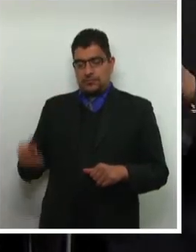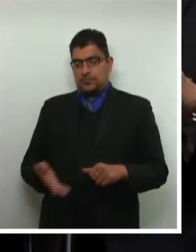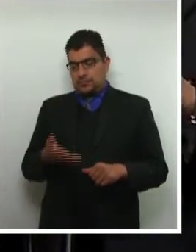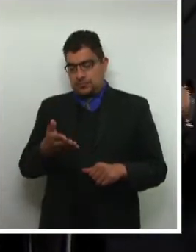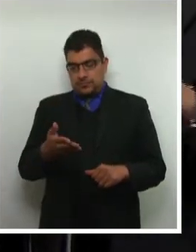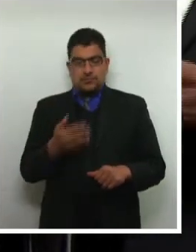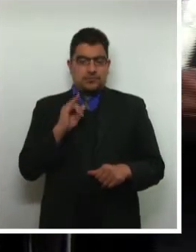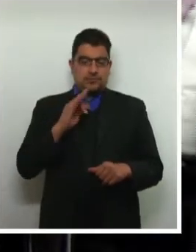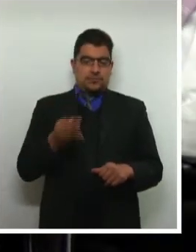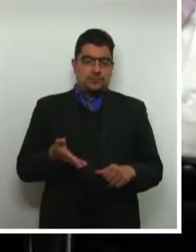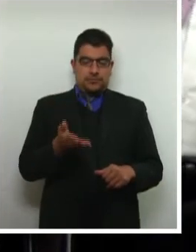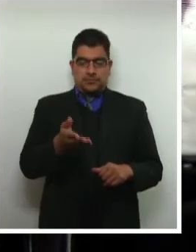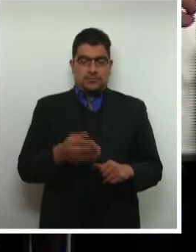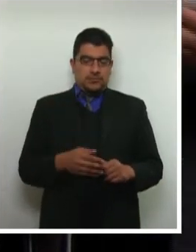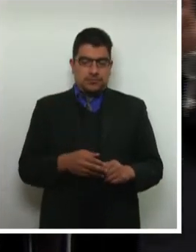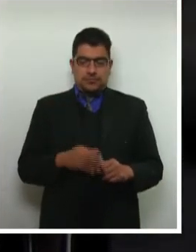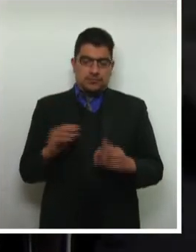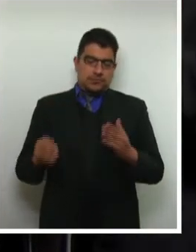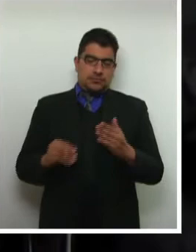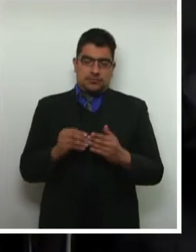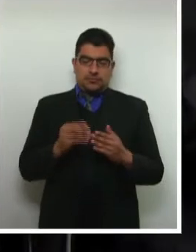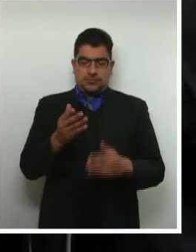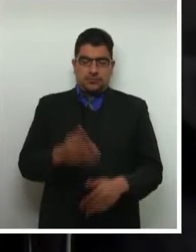de la propuesta.